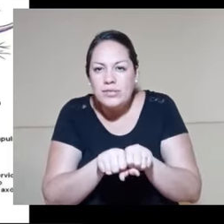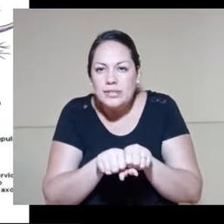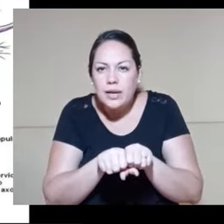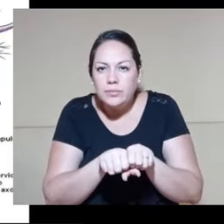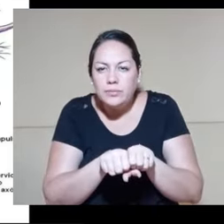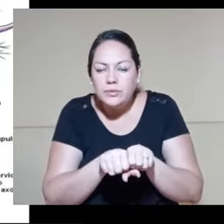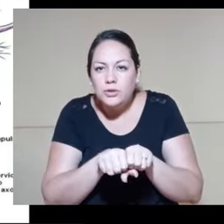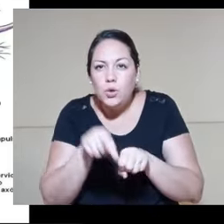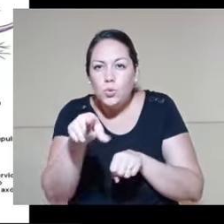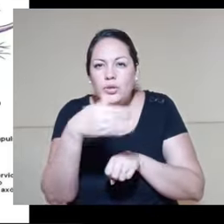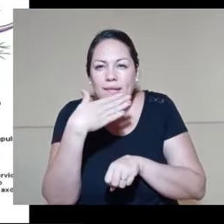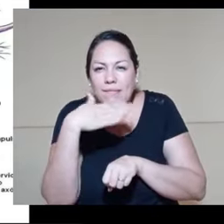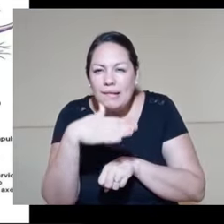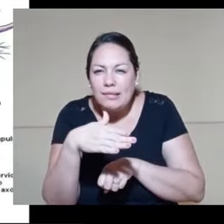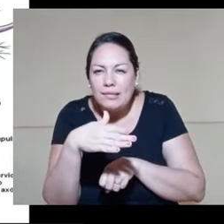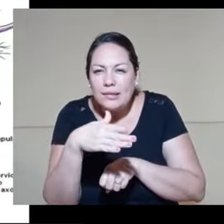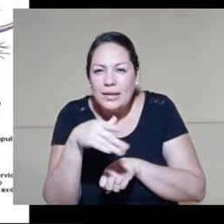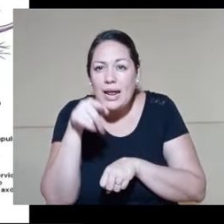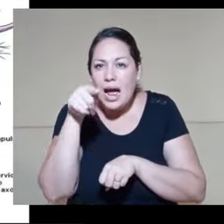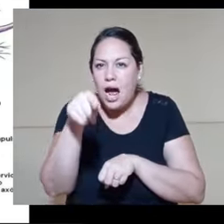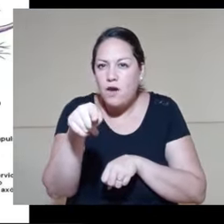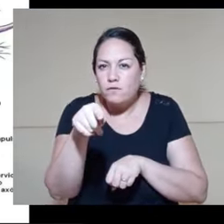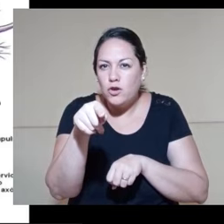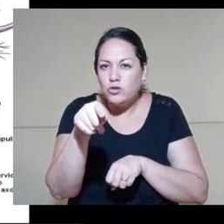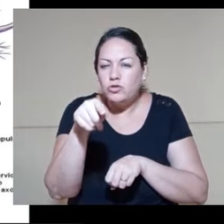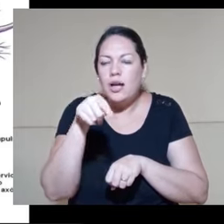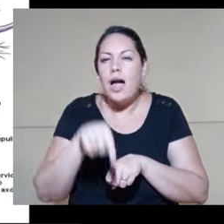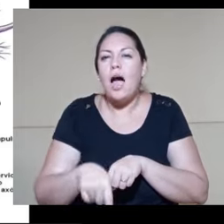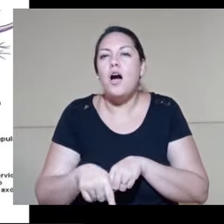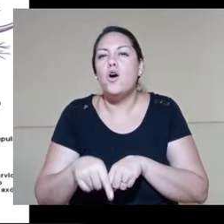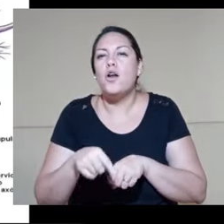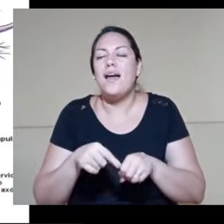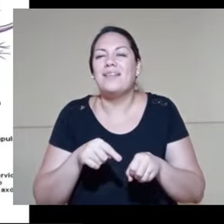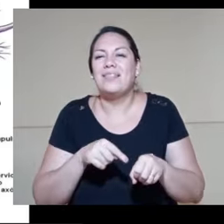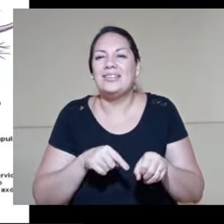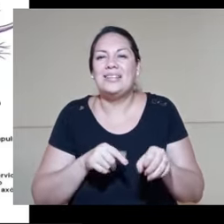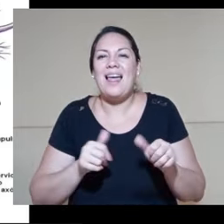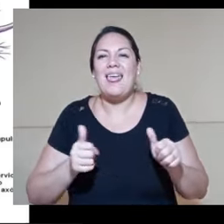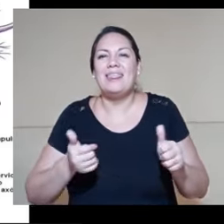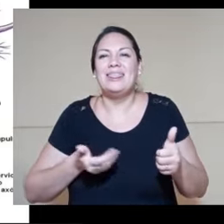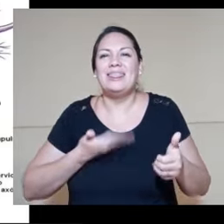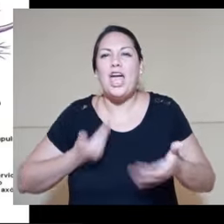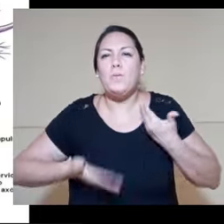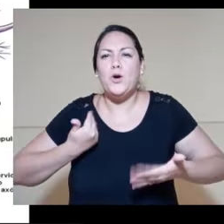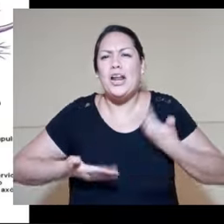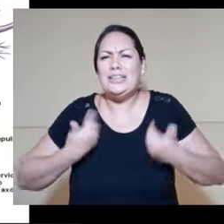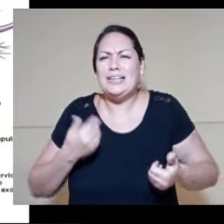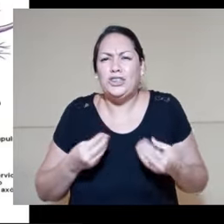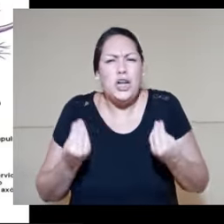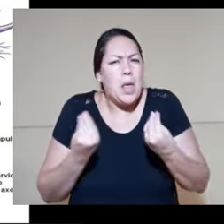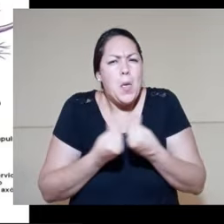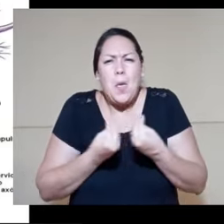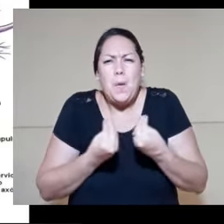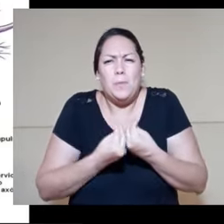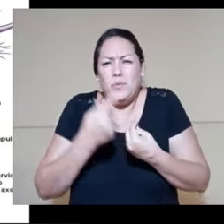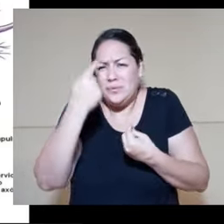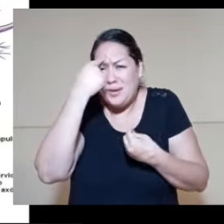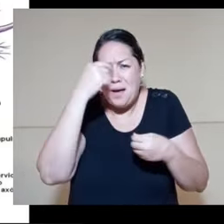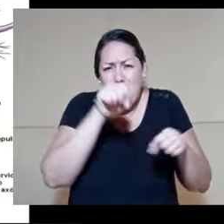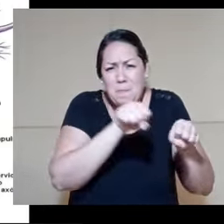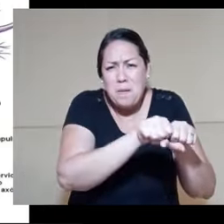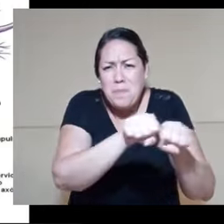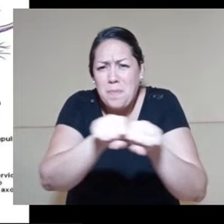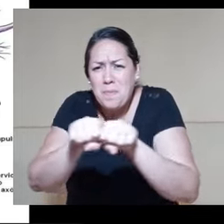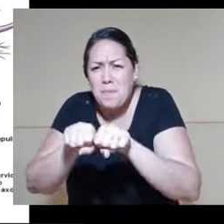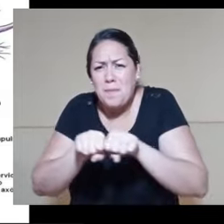normal, lo que nos está pasando a nosotros es esto. Ustedes ahora, para estar escuchando y tratando de entender esto, están haciendo despolarizaciones masivas de sus